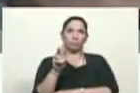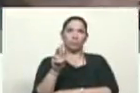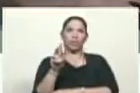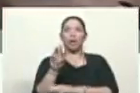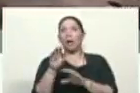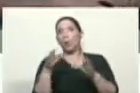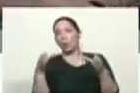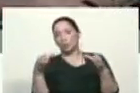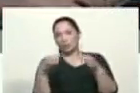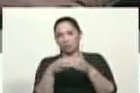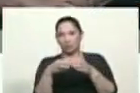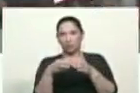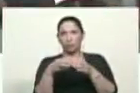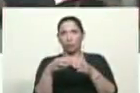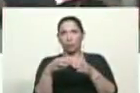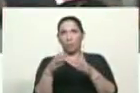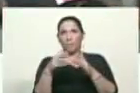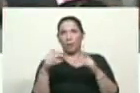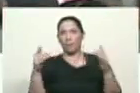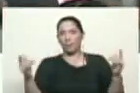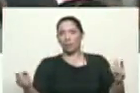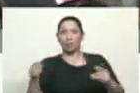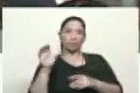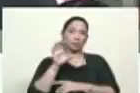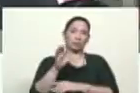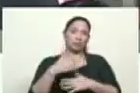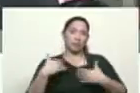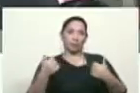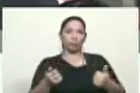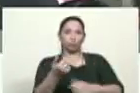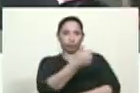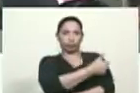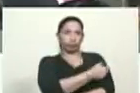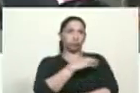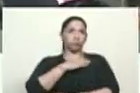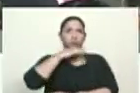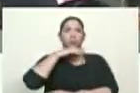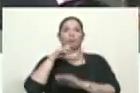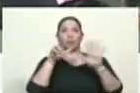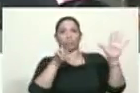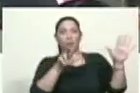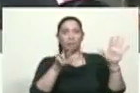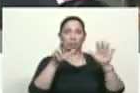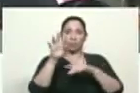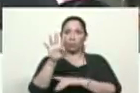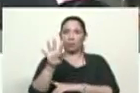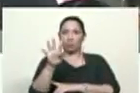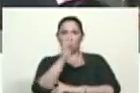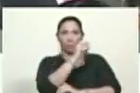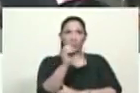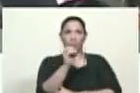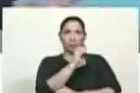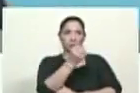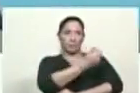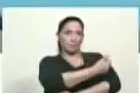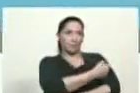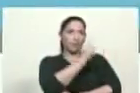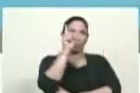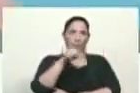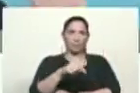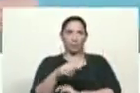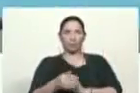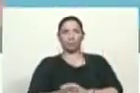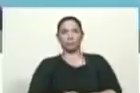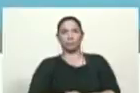Salud. Una cobertura que se anunció hace poco de vacunación de 84%, que implicó también una